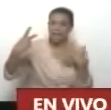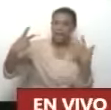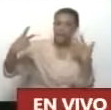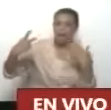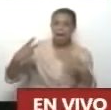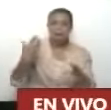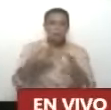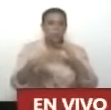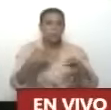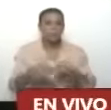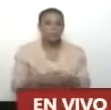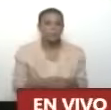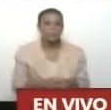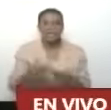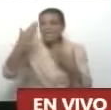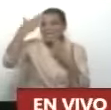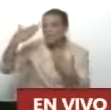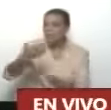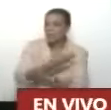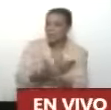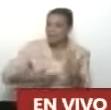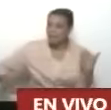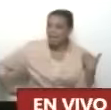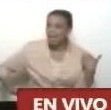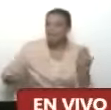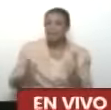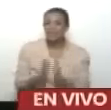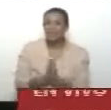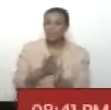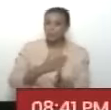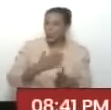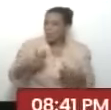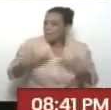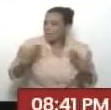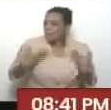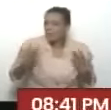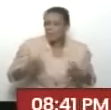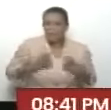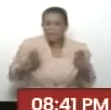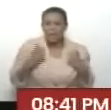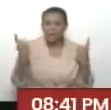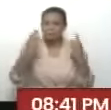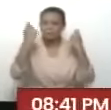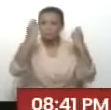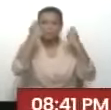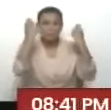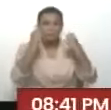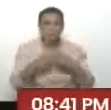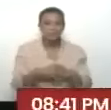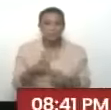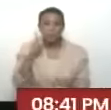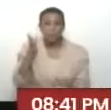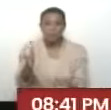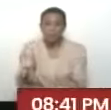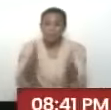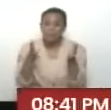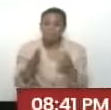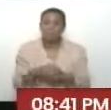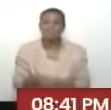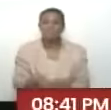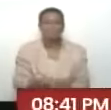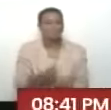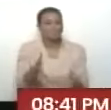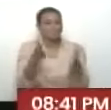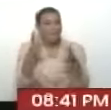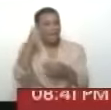experiencia, Génesis? Bueno, saludos, presidente. Todos nosotros muy emocionados por esta campaña que nos trajo esta victoria